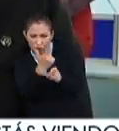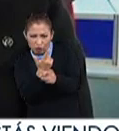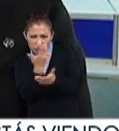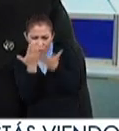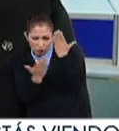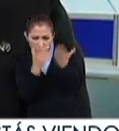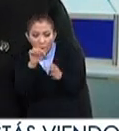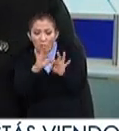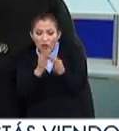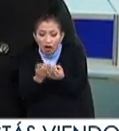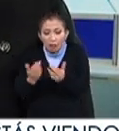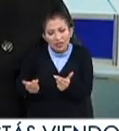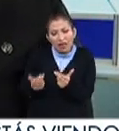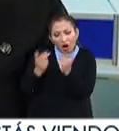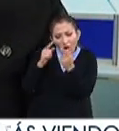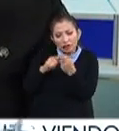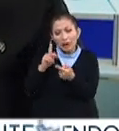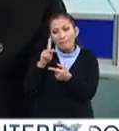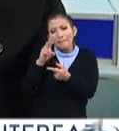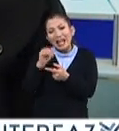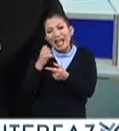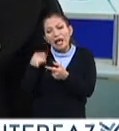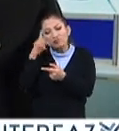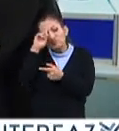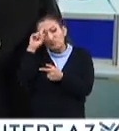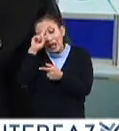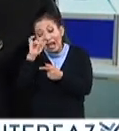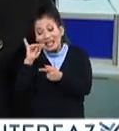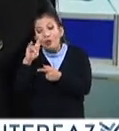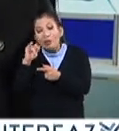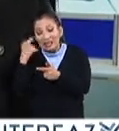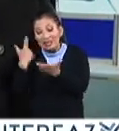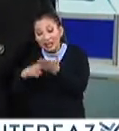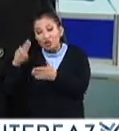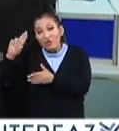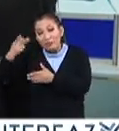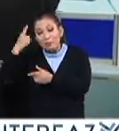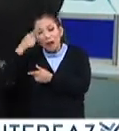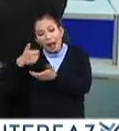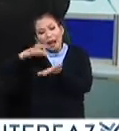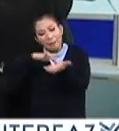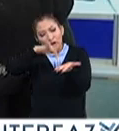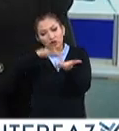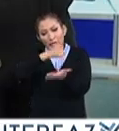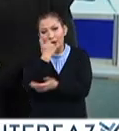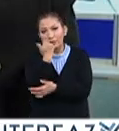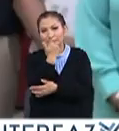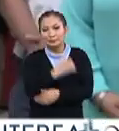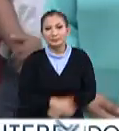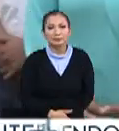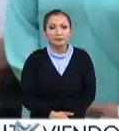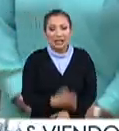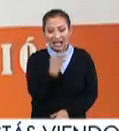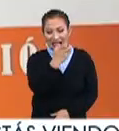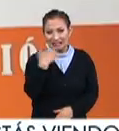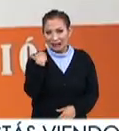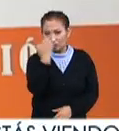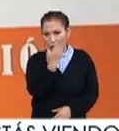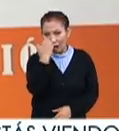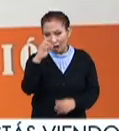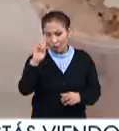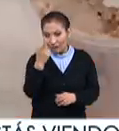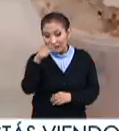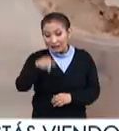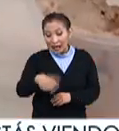carreras, como modelo de negocios, preincubación y la propia incubación dentro de la universidad para poder apoyar a los alumnos. Esta institución busca que